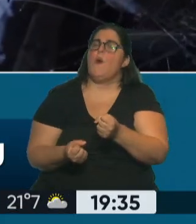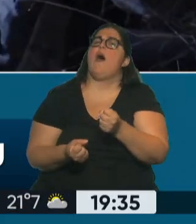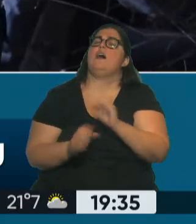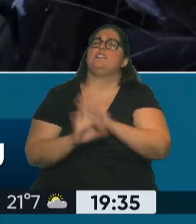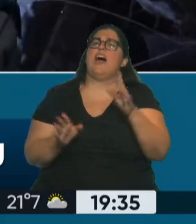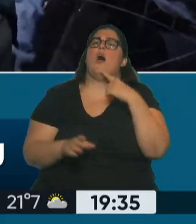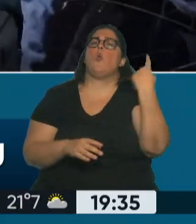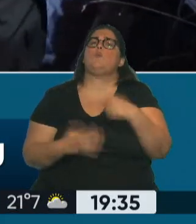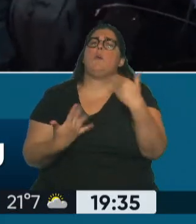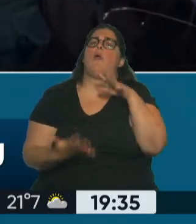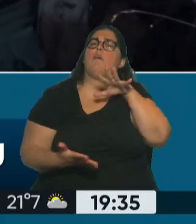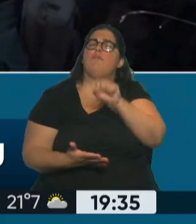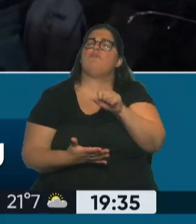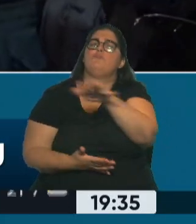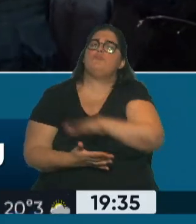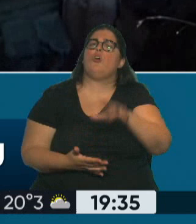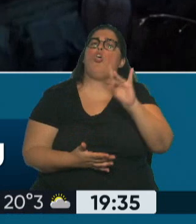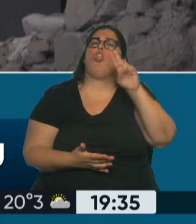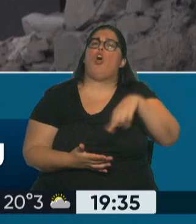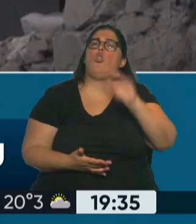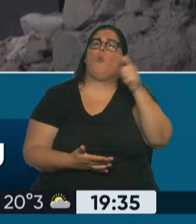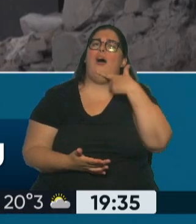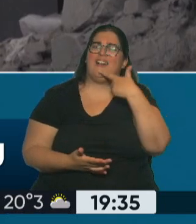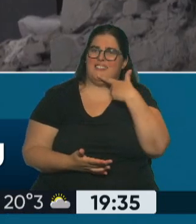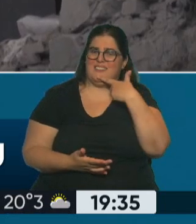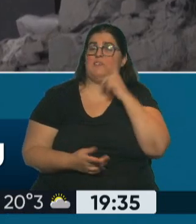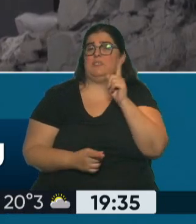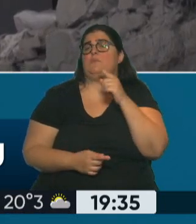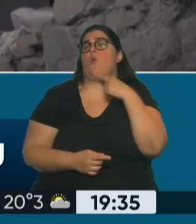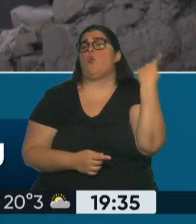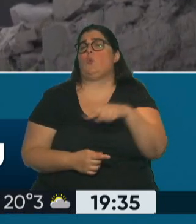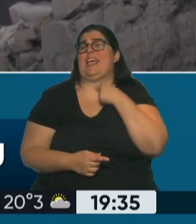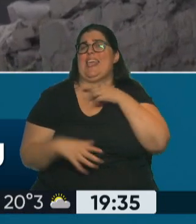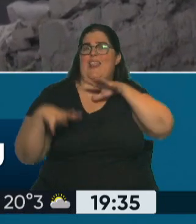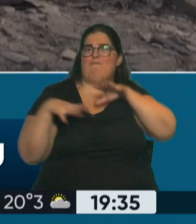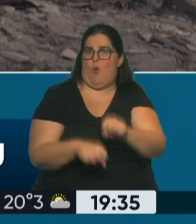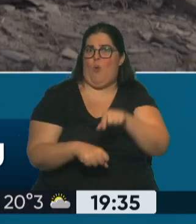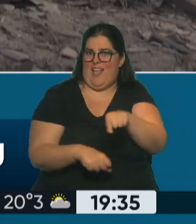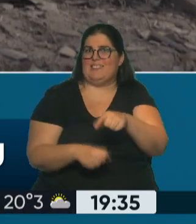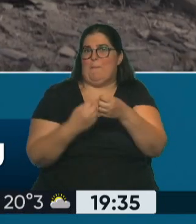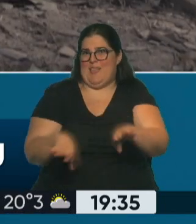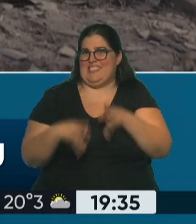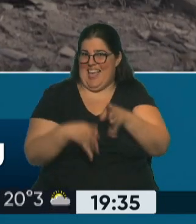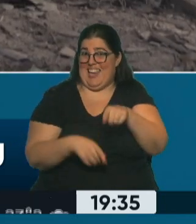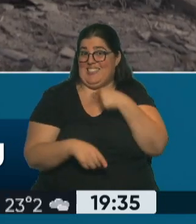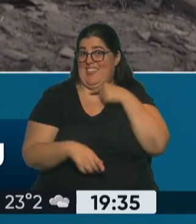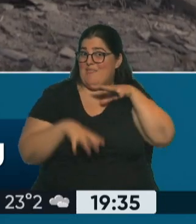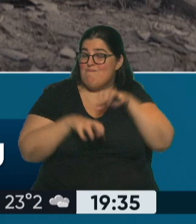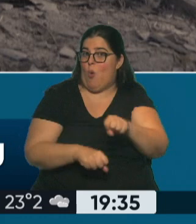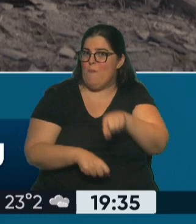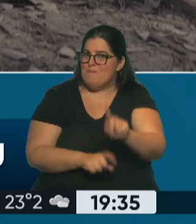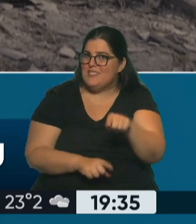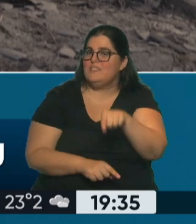fue uno de los argumentos por los cuales el gobierno ruso invadió Ucrania, llevó adelante o inició esta guerra que ahora va a